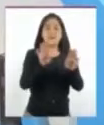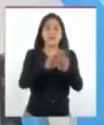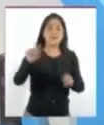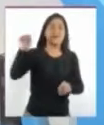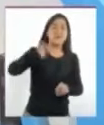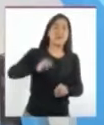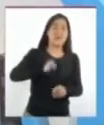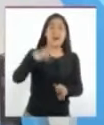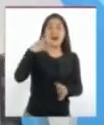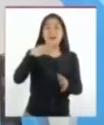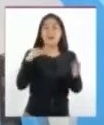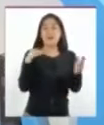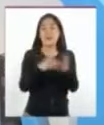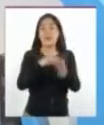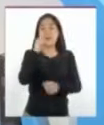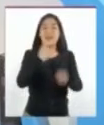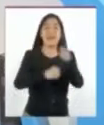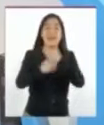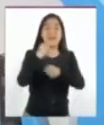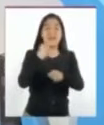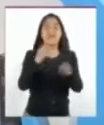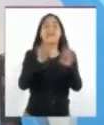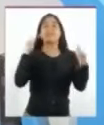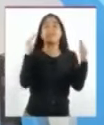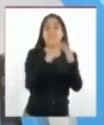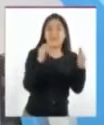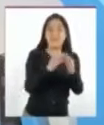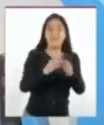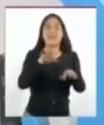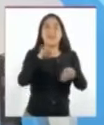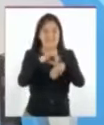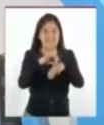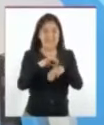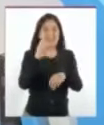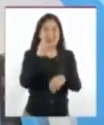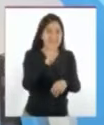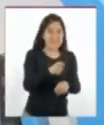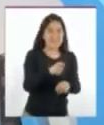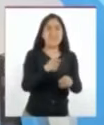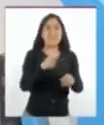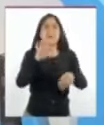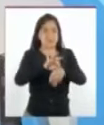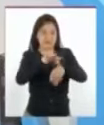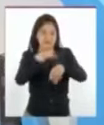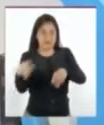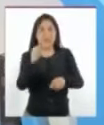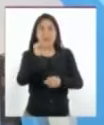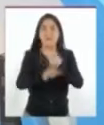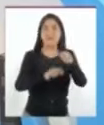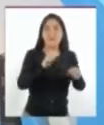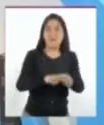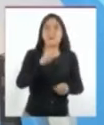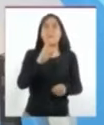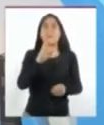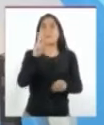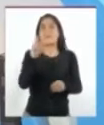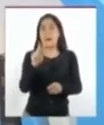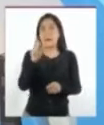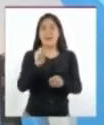años. Objetos de caza, trozos de carne, cuero animal, papas silvestres,